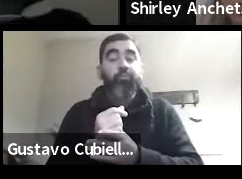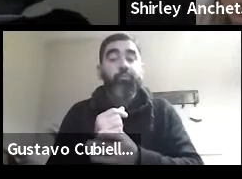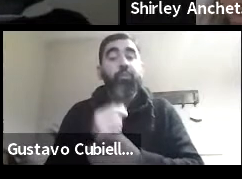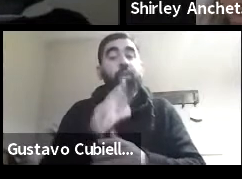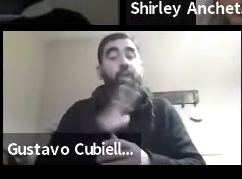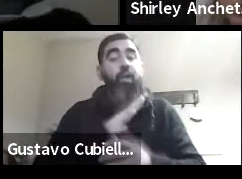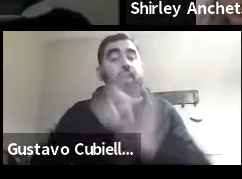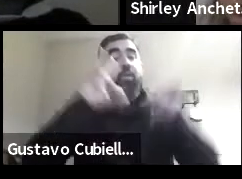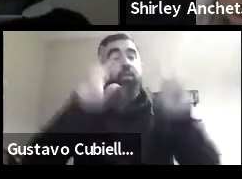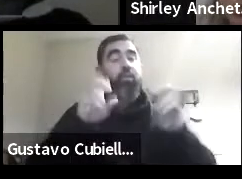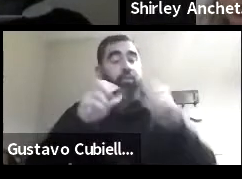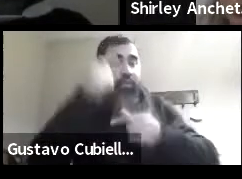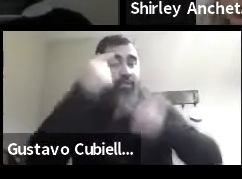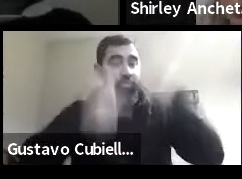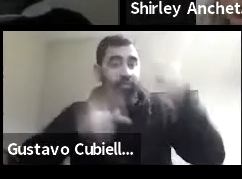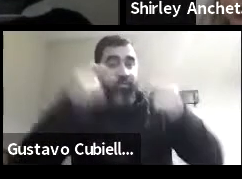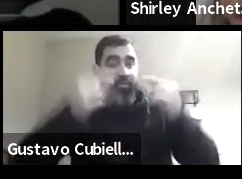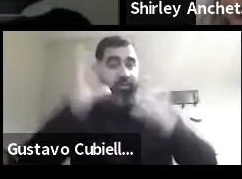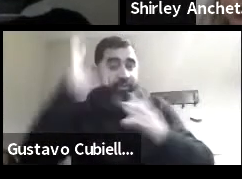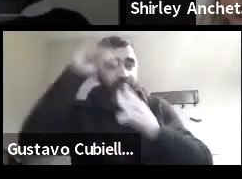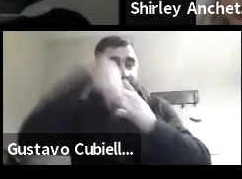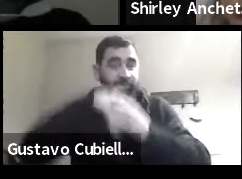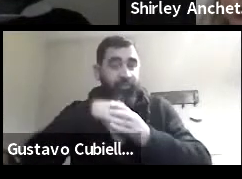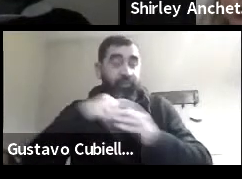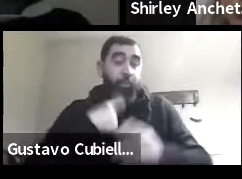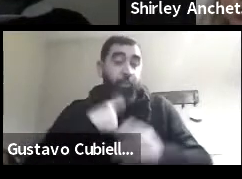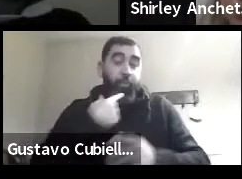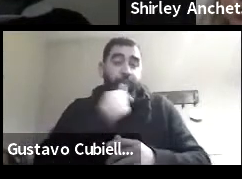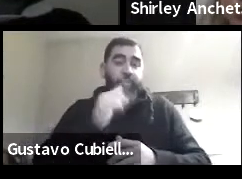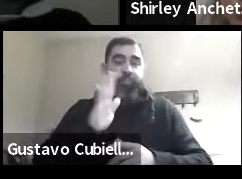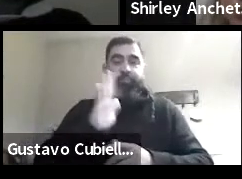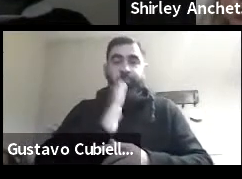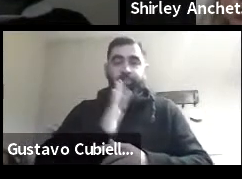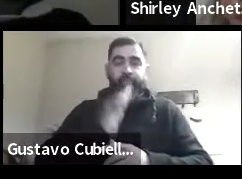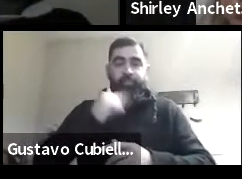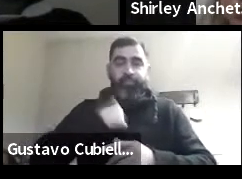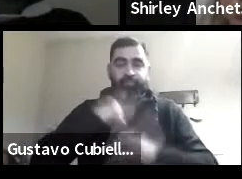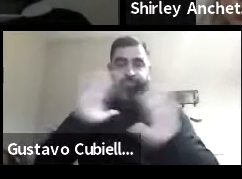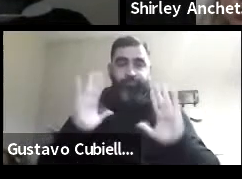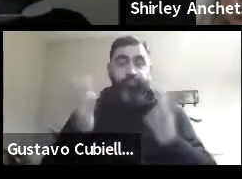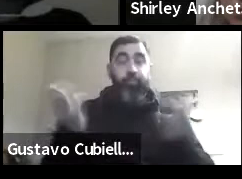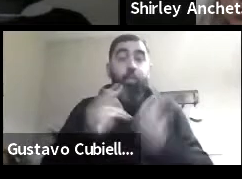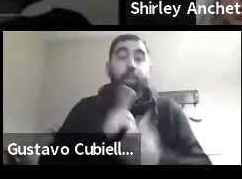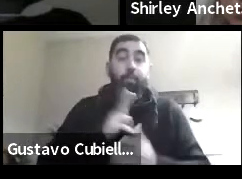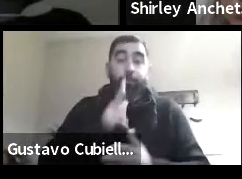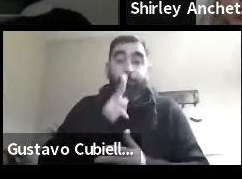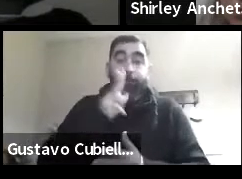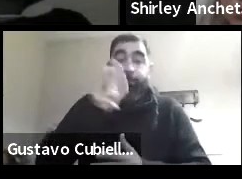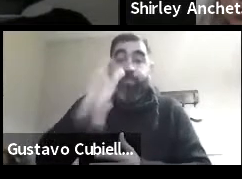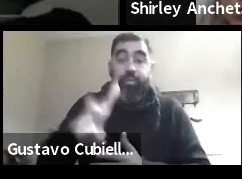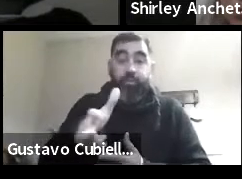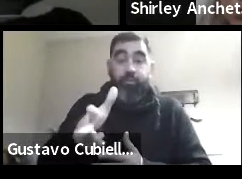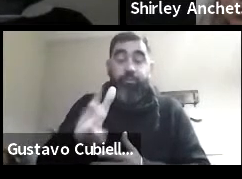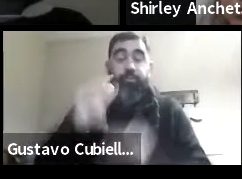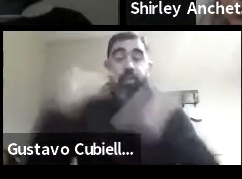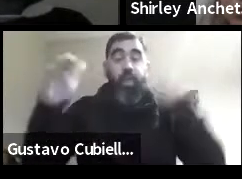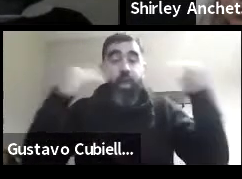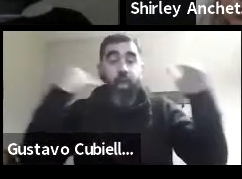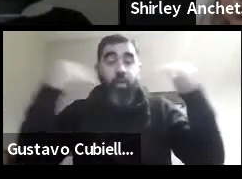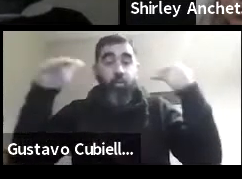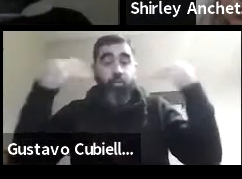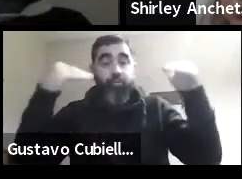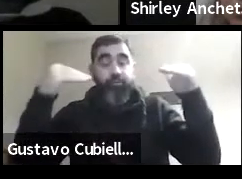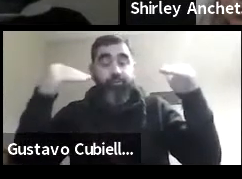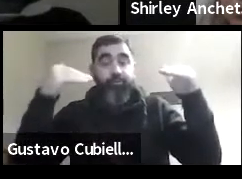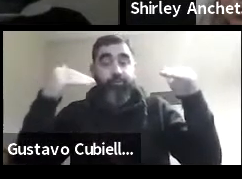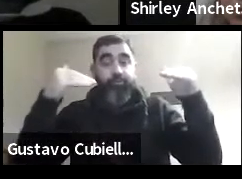ver con todas esas cuestiones. Yo voy a poner un ejemplo personal. En este momento mi hijo, que es un adolescente que está dentro